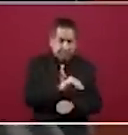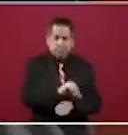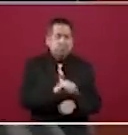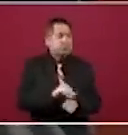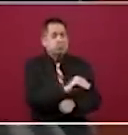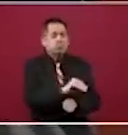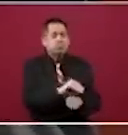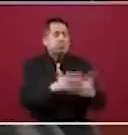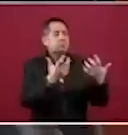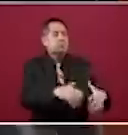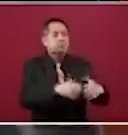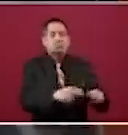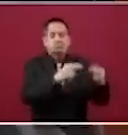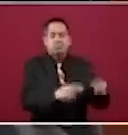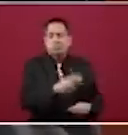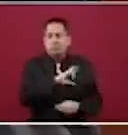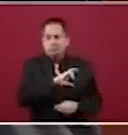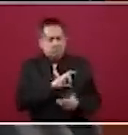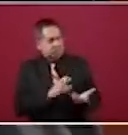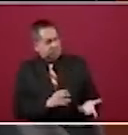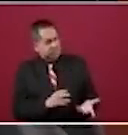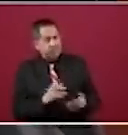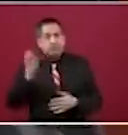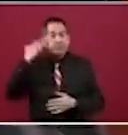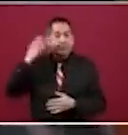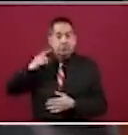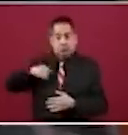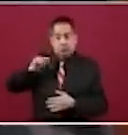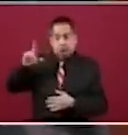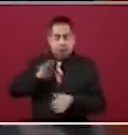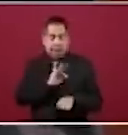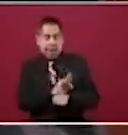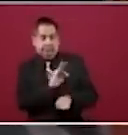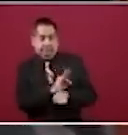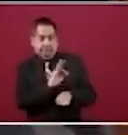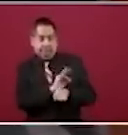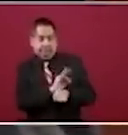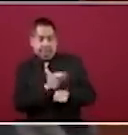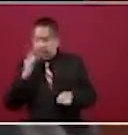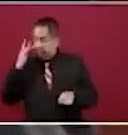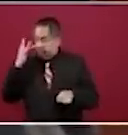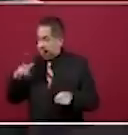particular a la que favoreció o con la que tuvo tratos